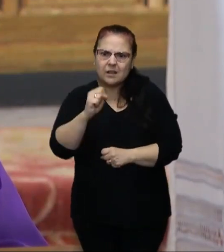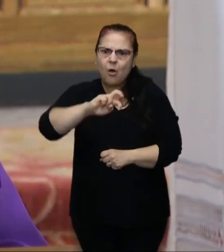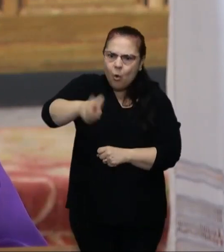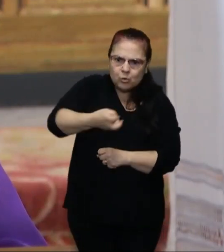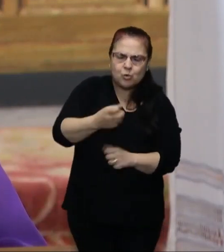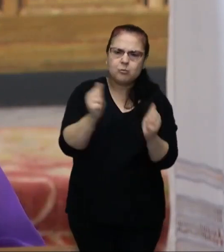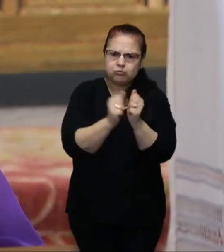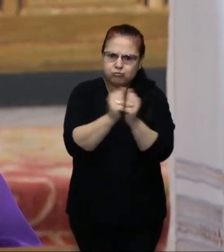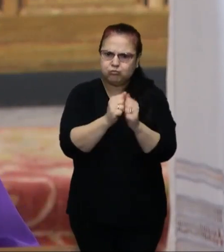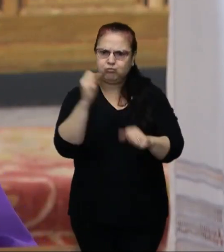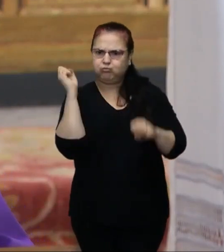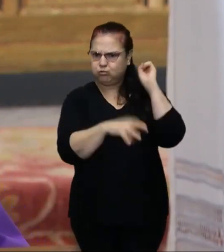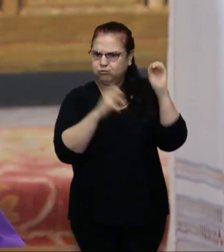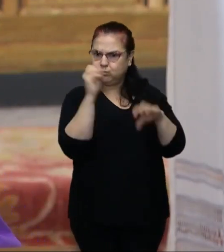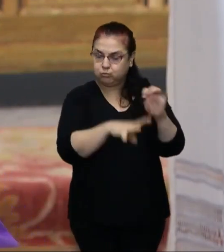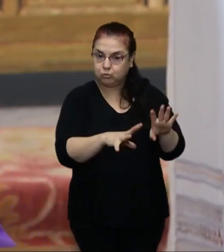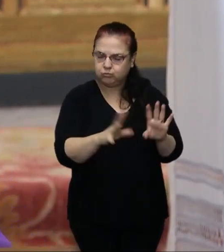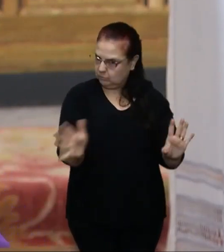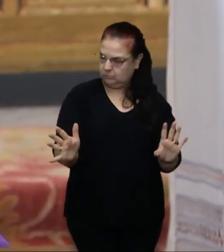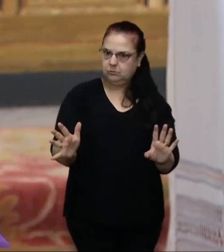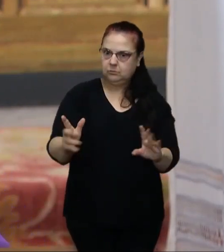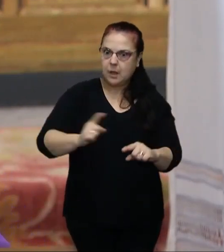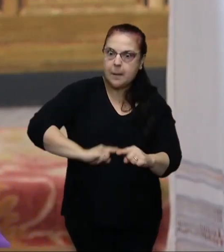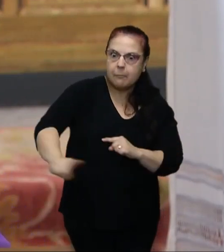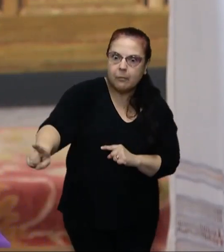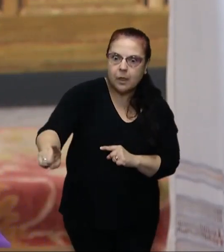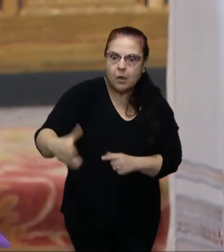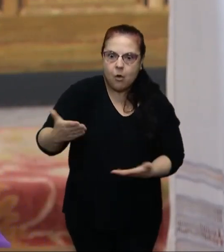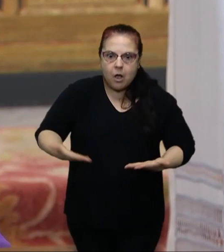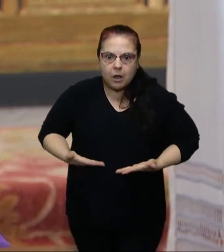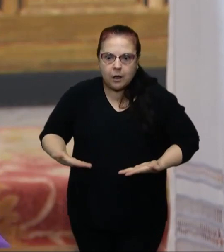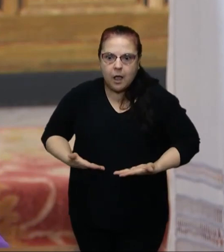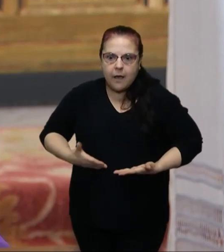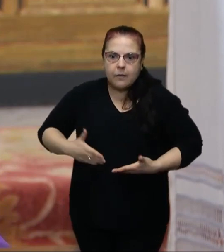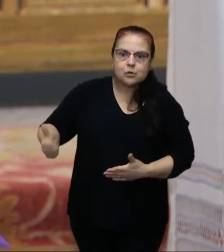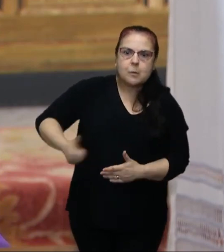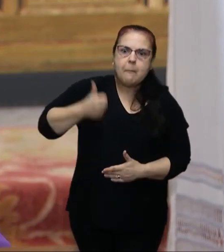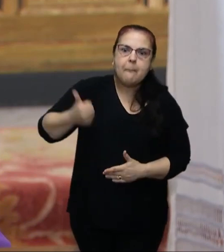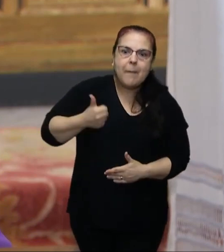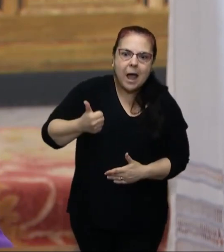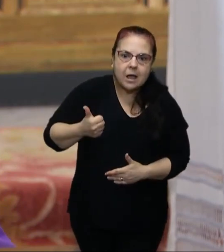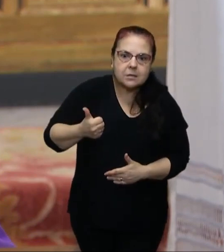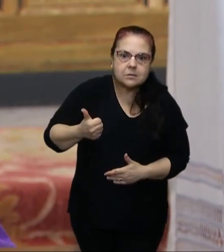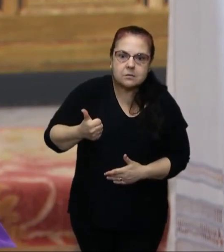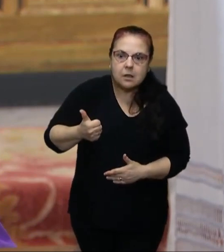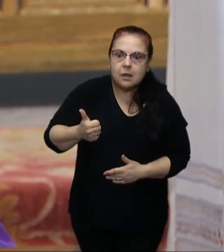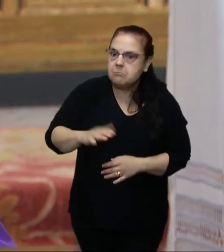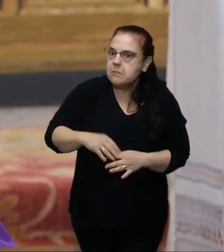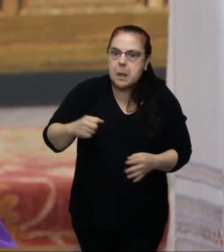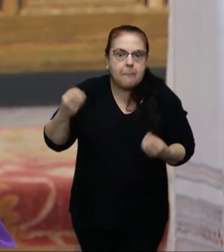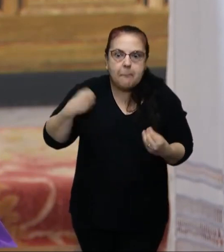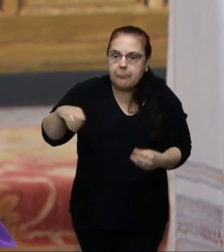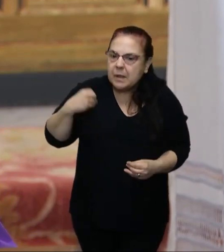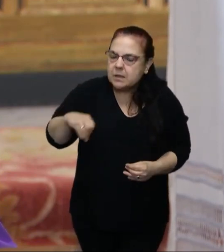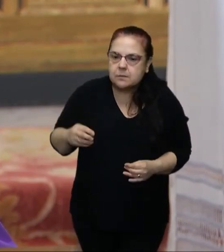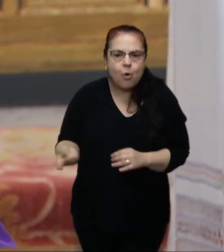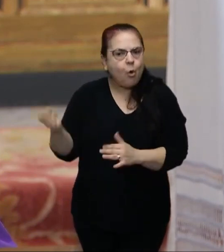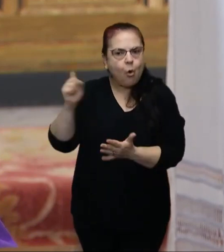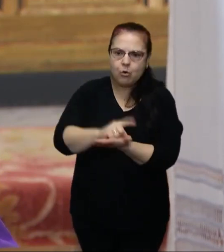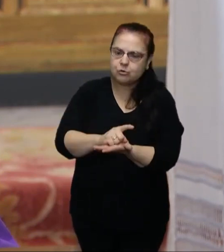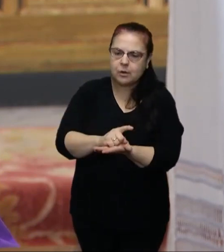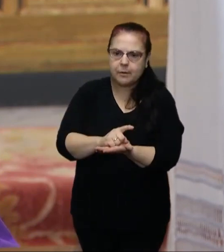apedrearon. Envió de nuevo otros criados, más que la primera vez, e hicieron con ellos lo mismo.